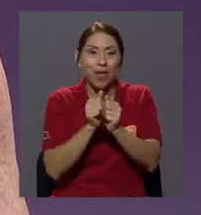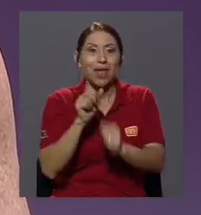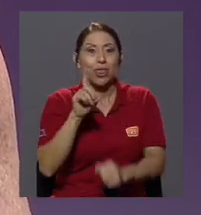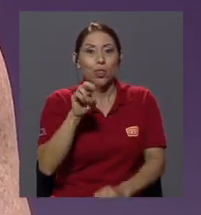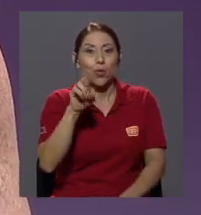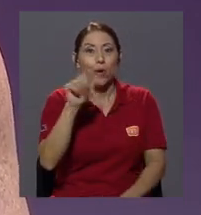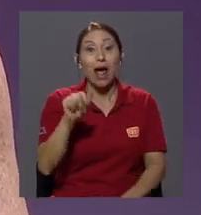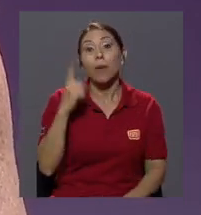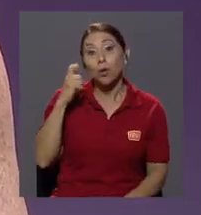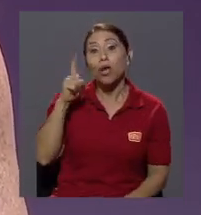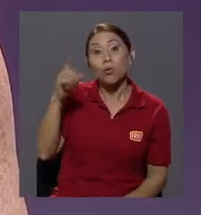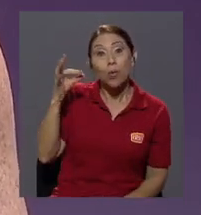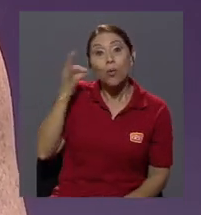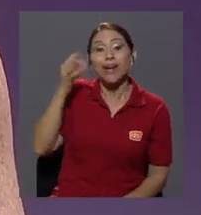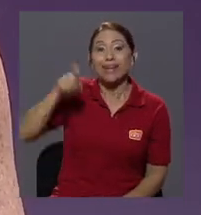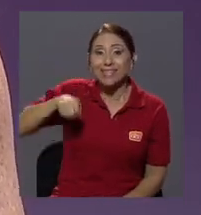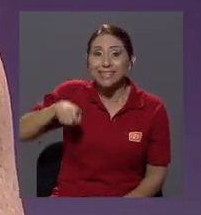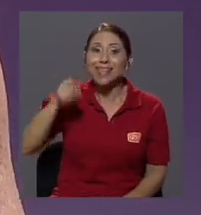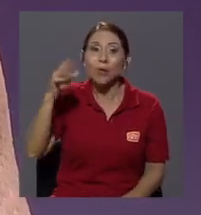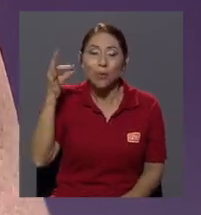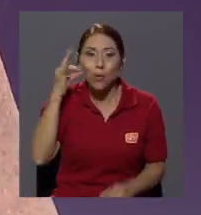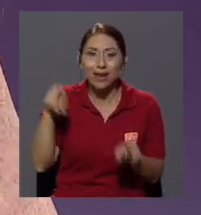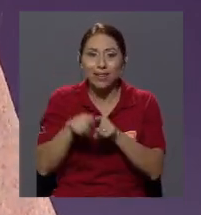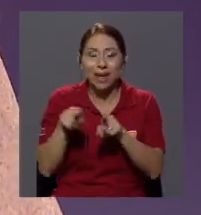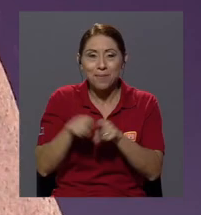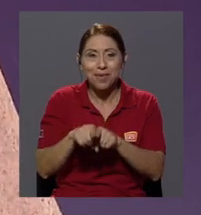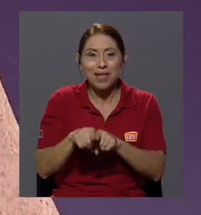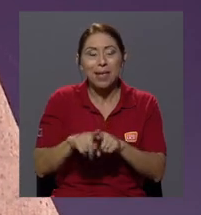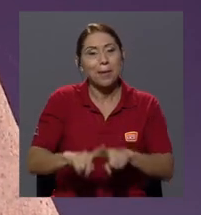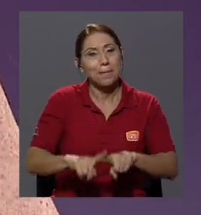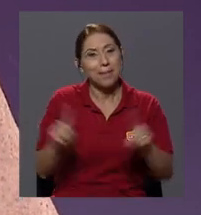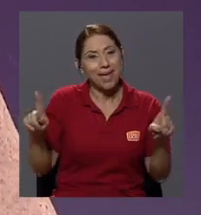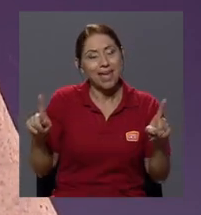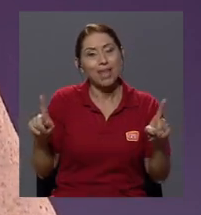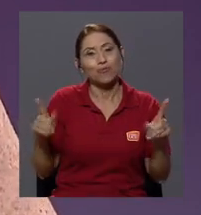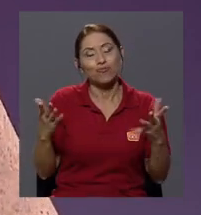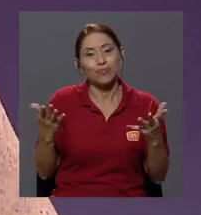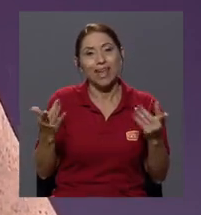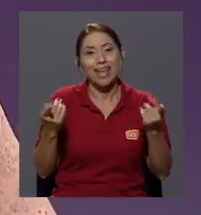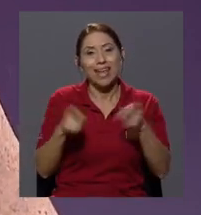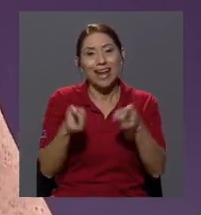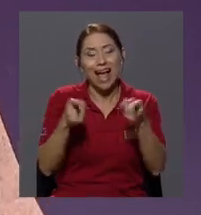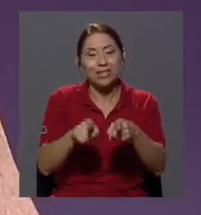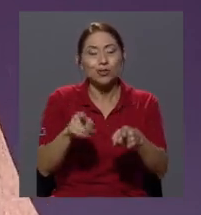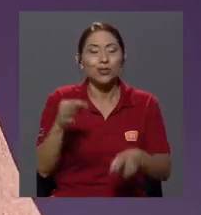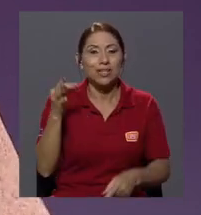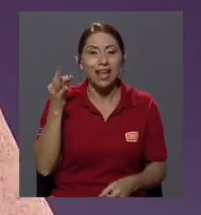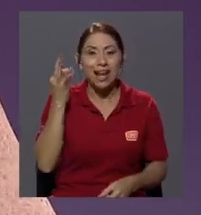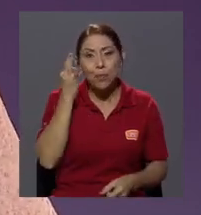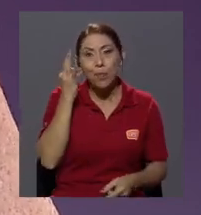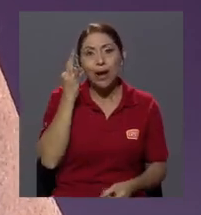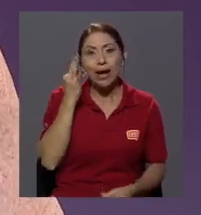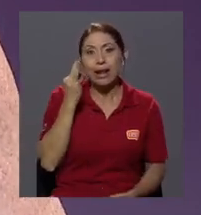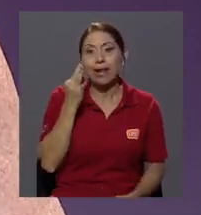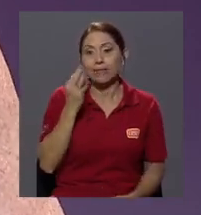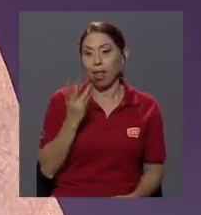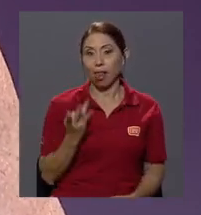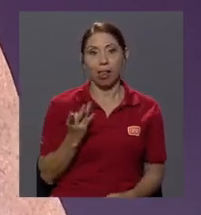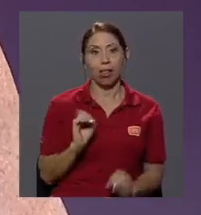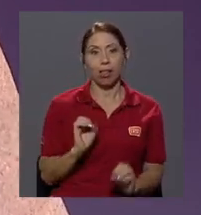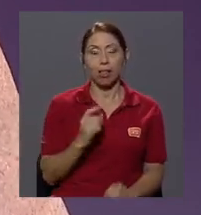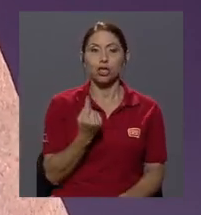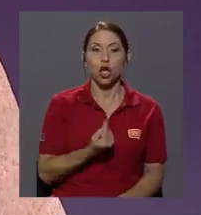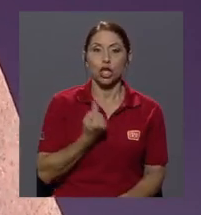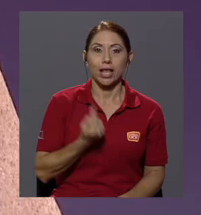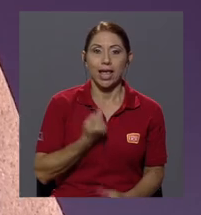pero en casos que la mujer está soltera y no tiene el papá presente una duda